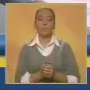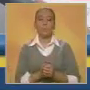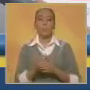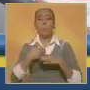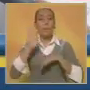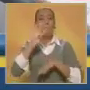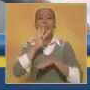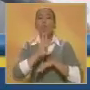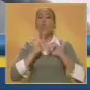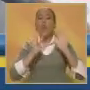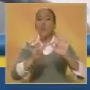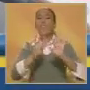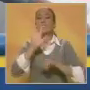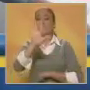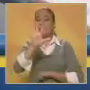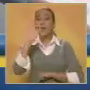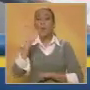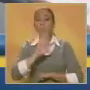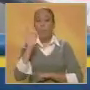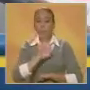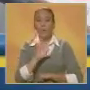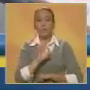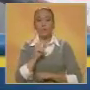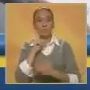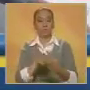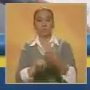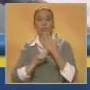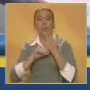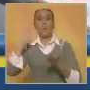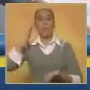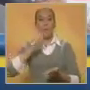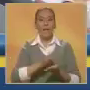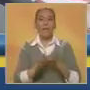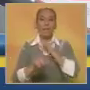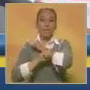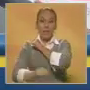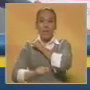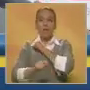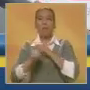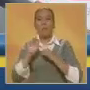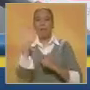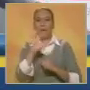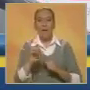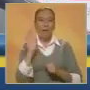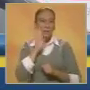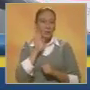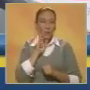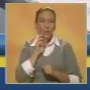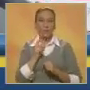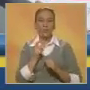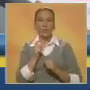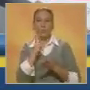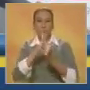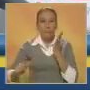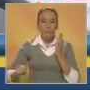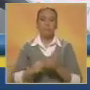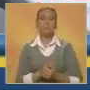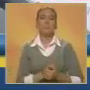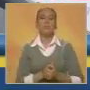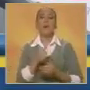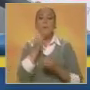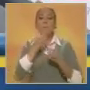del 95% es el impacto en disminución de los fraudes con el sistema CHIP. Entonces, es un beneficio para